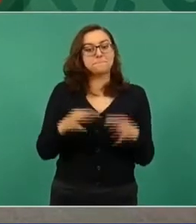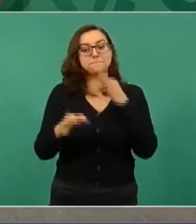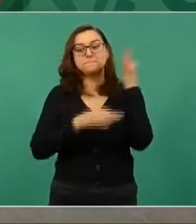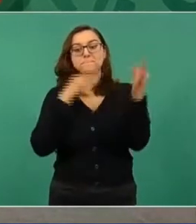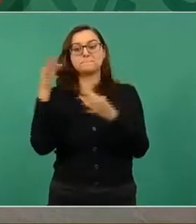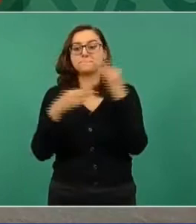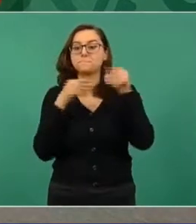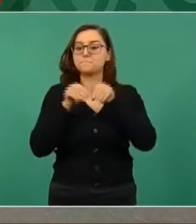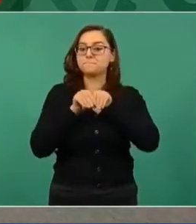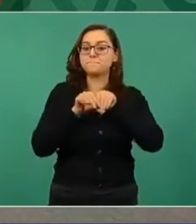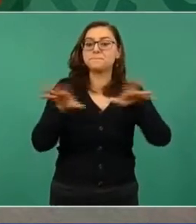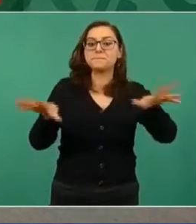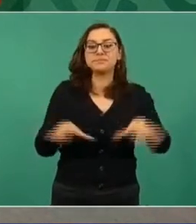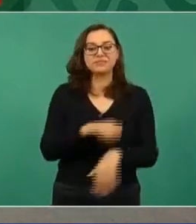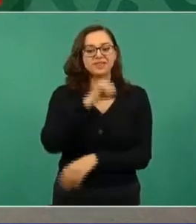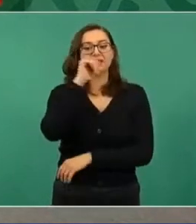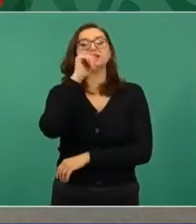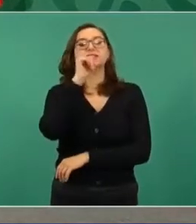y